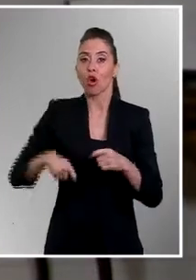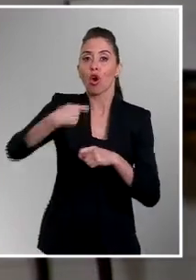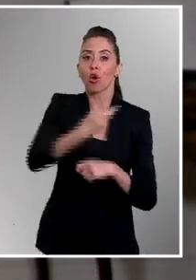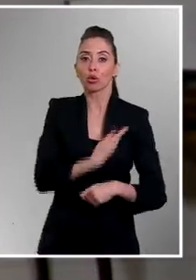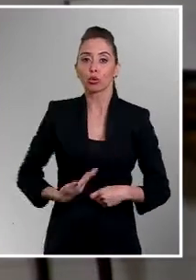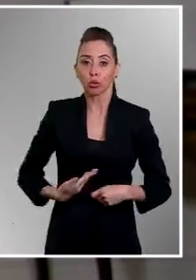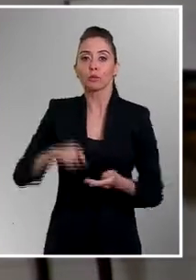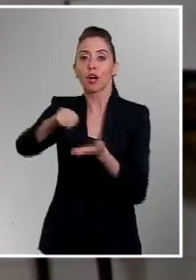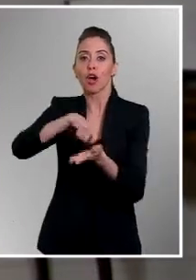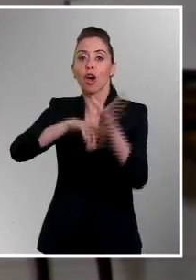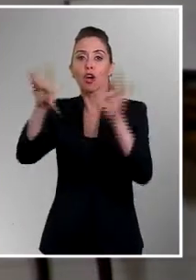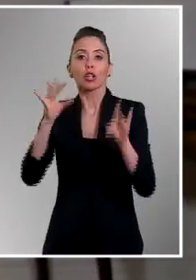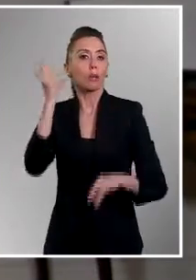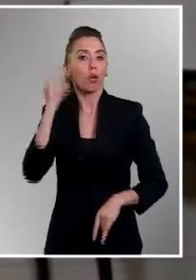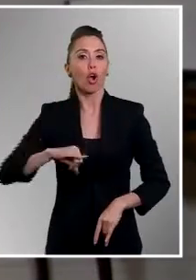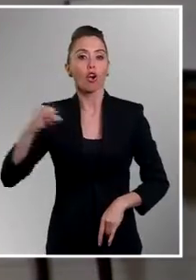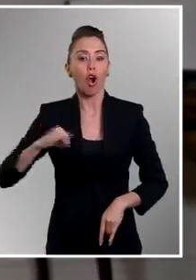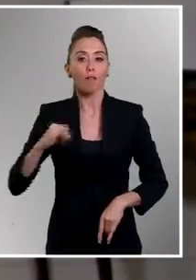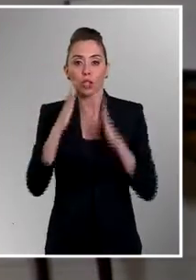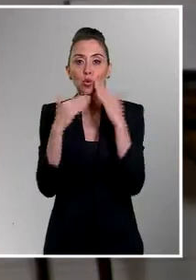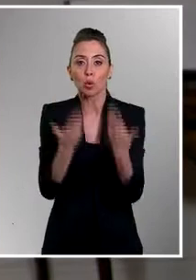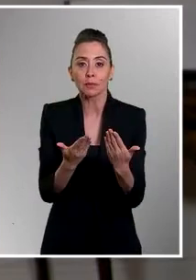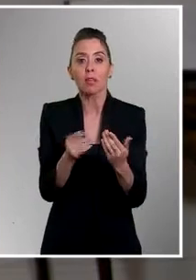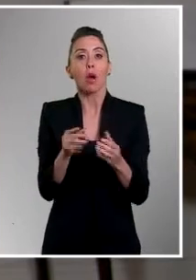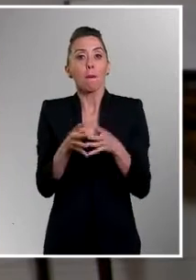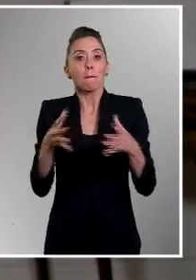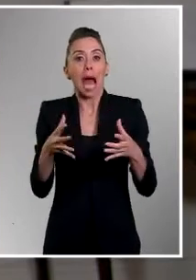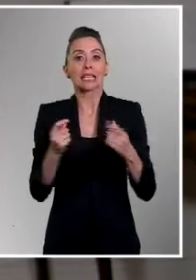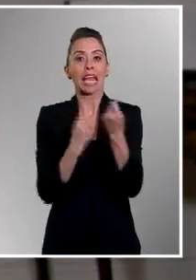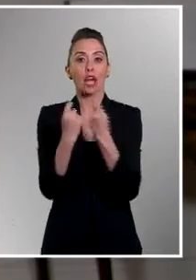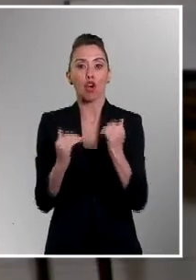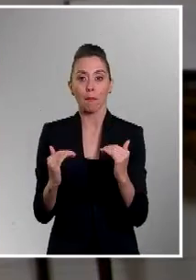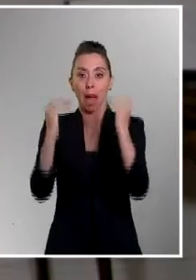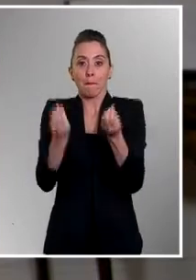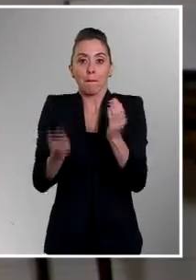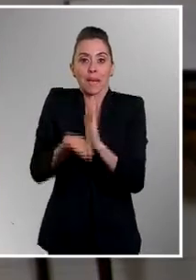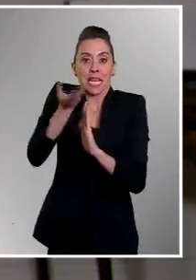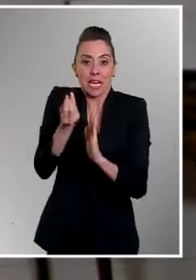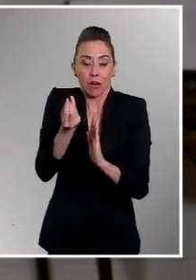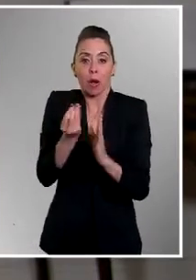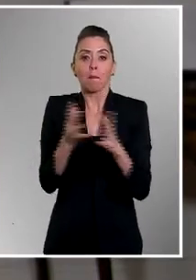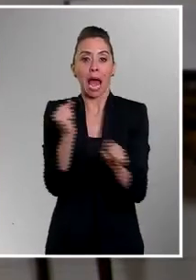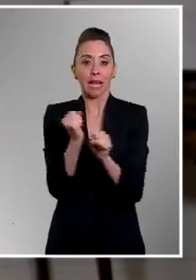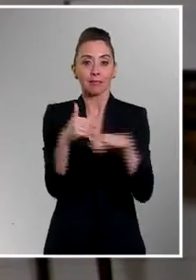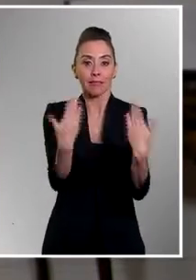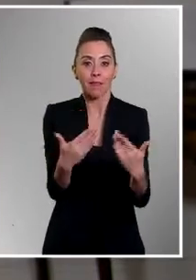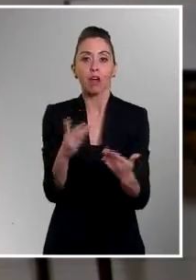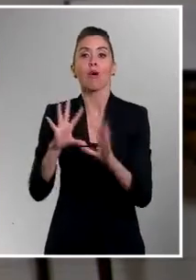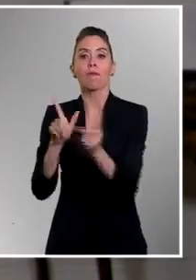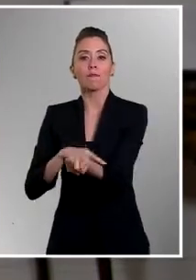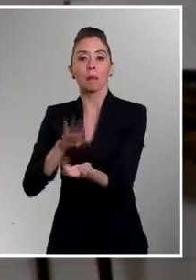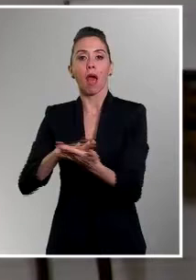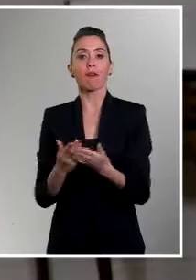de mujeres y jóvenes todo esto significará más crecimiento de la economía más empleo y más bienestar para las familias